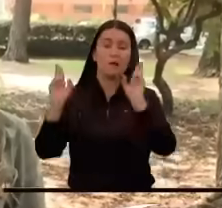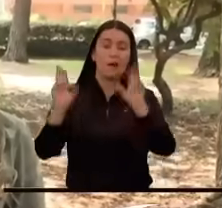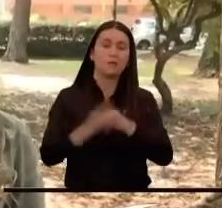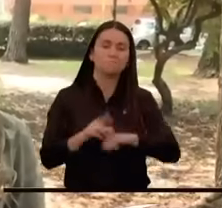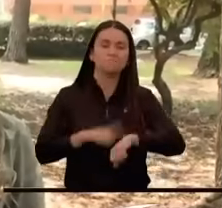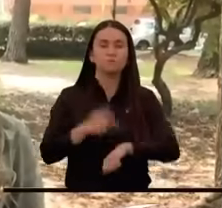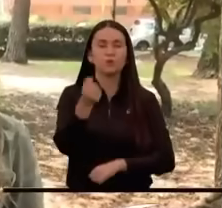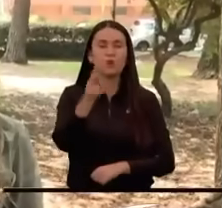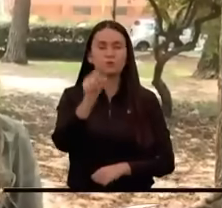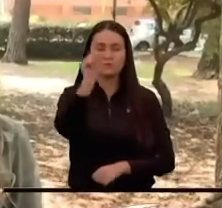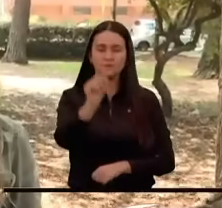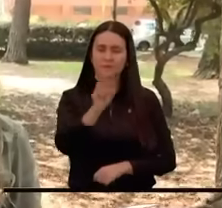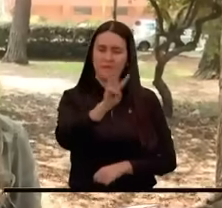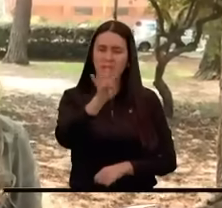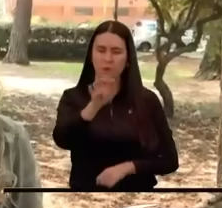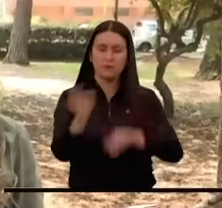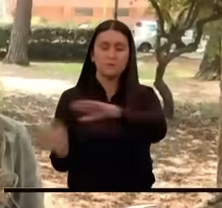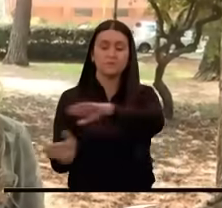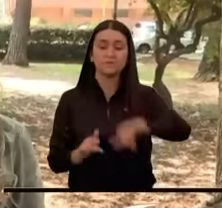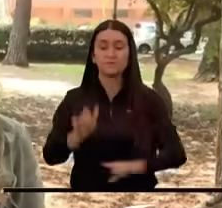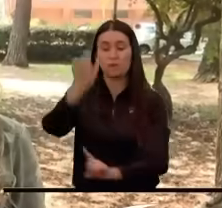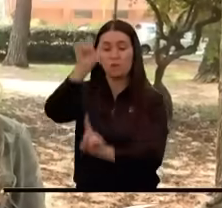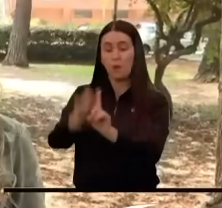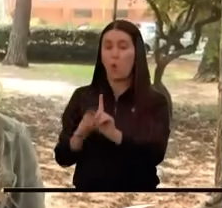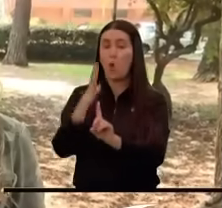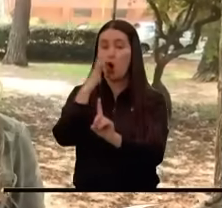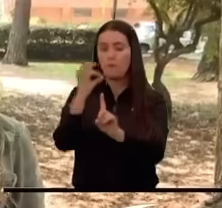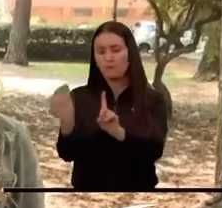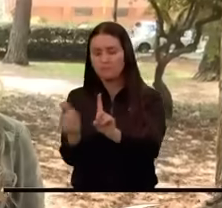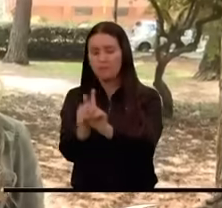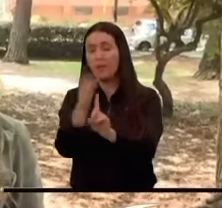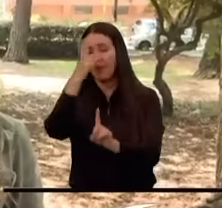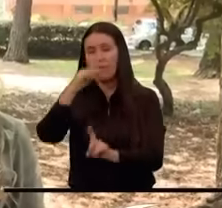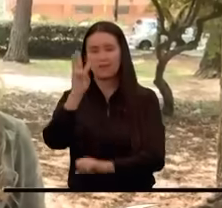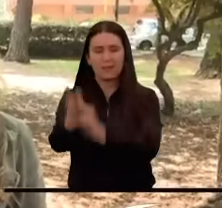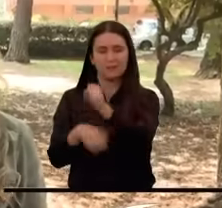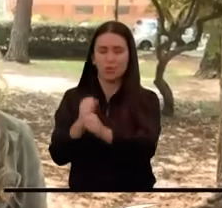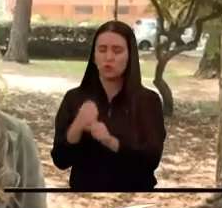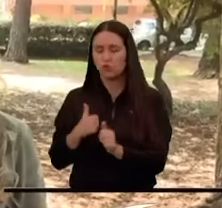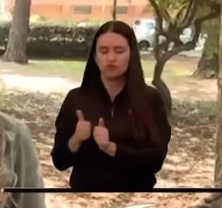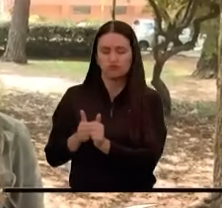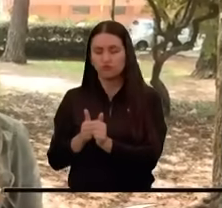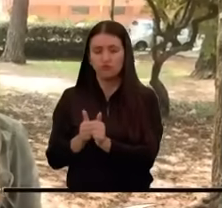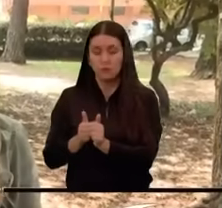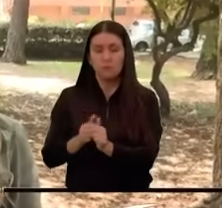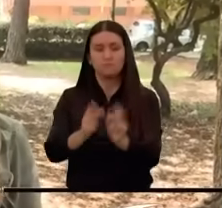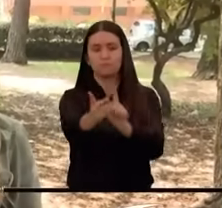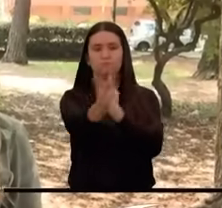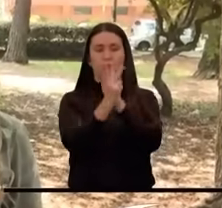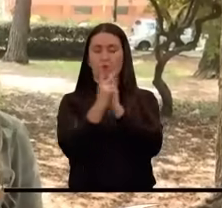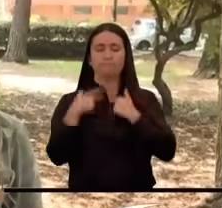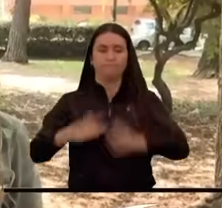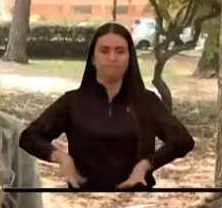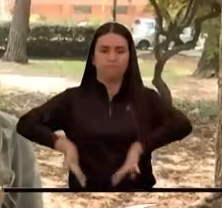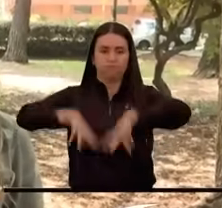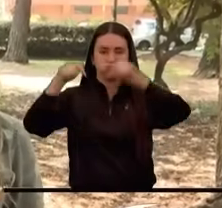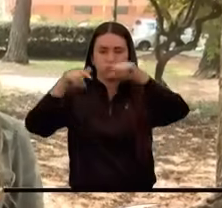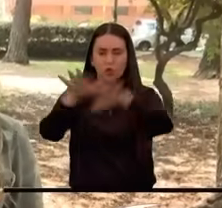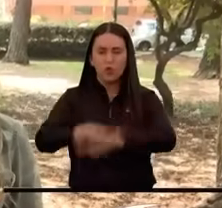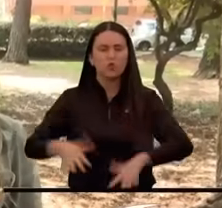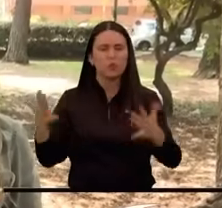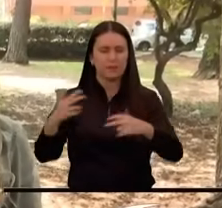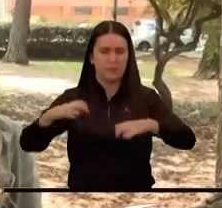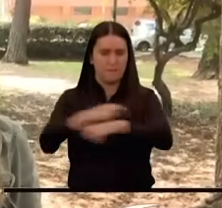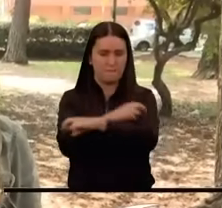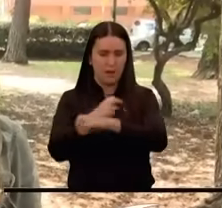12:39 y en las últimas horas un padre de familia y su pequeño hijo fueron atacados por delincuentes a mano armada mientras caminaban por un parque. Jessica